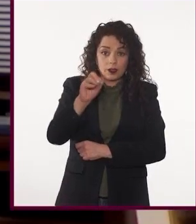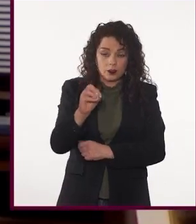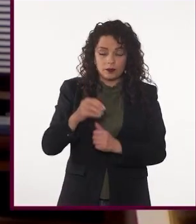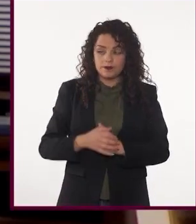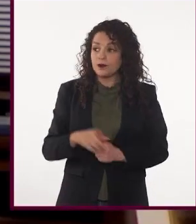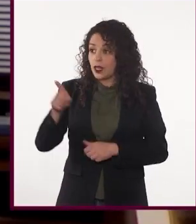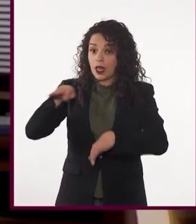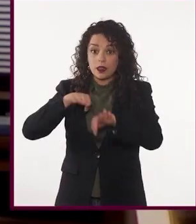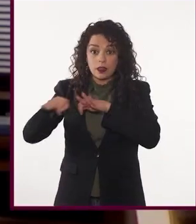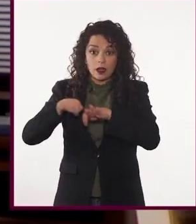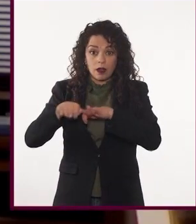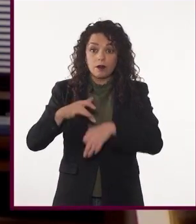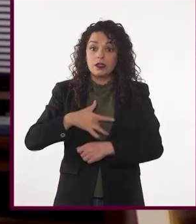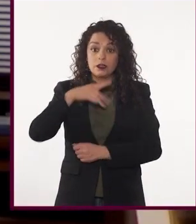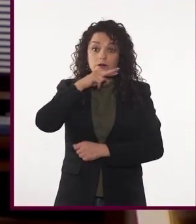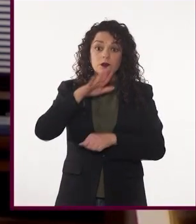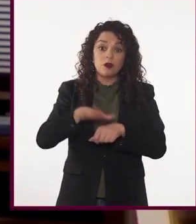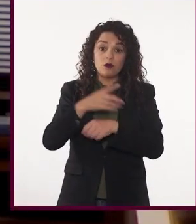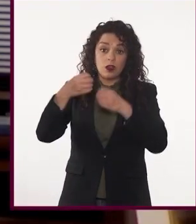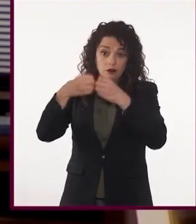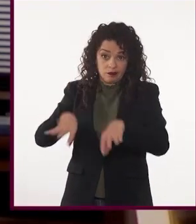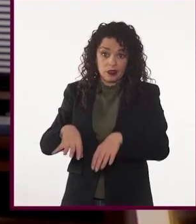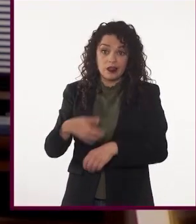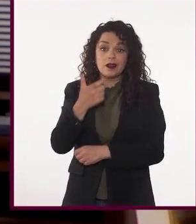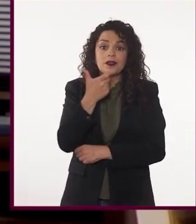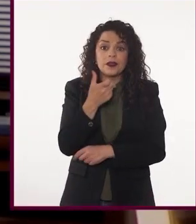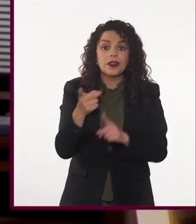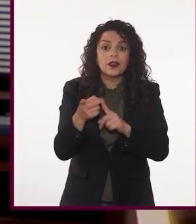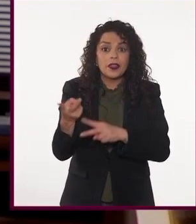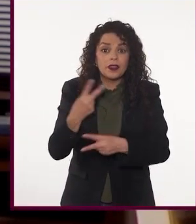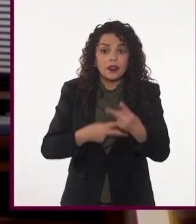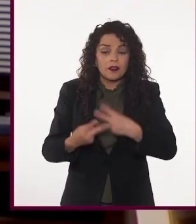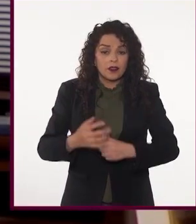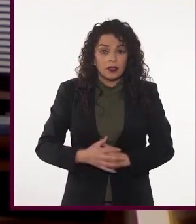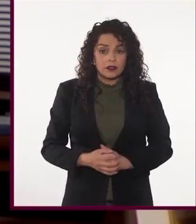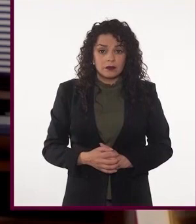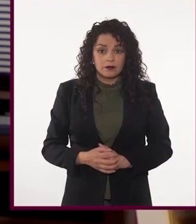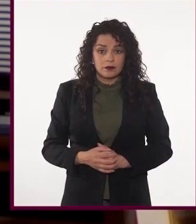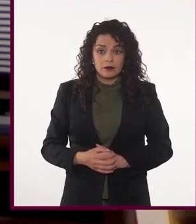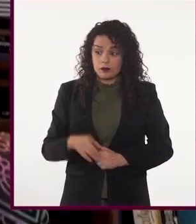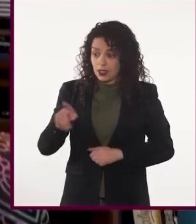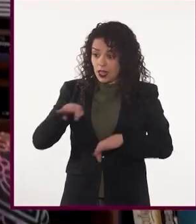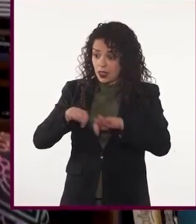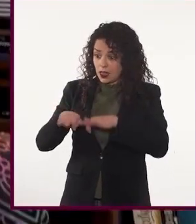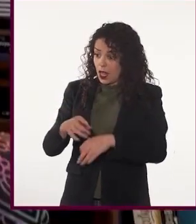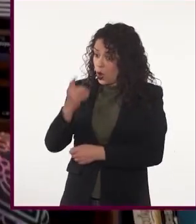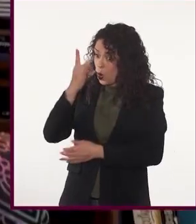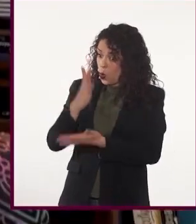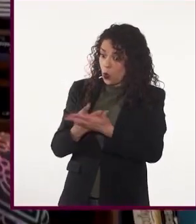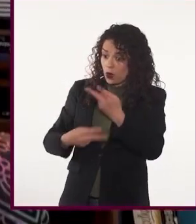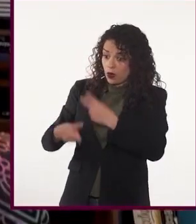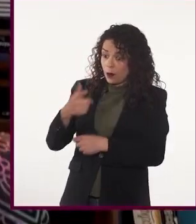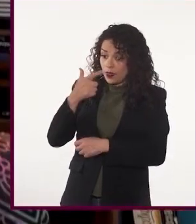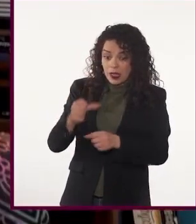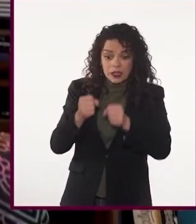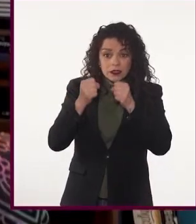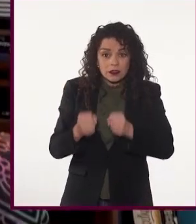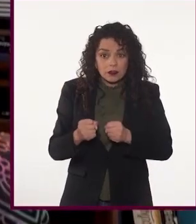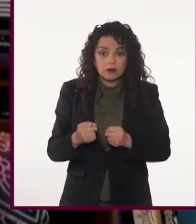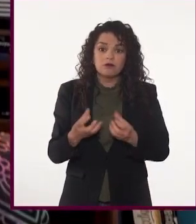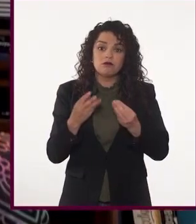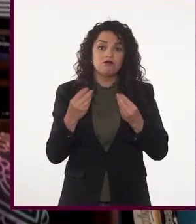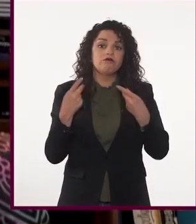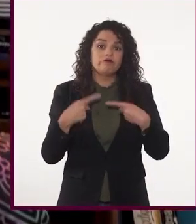el trabajo se añade además la preocupación por perder el sustento económico. Si el trabajo es la única fuente de